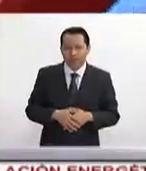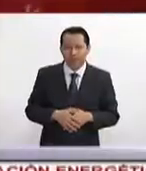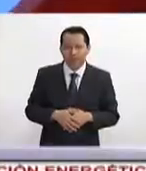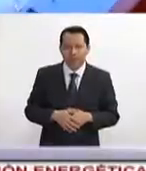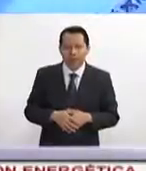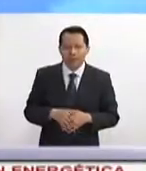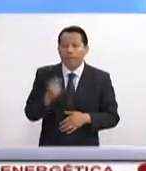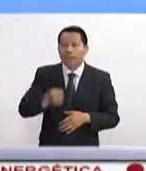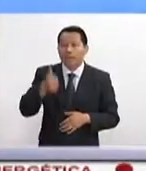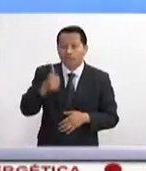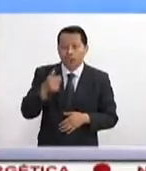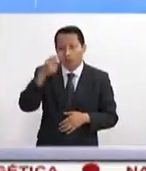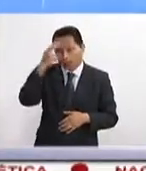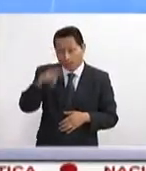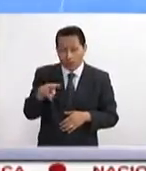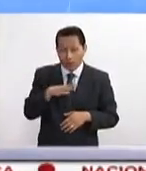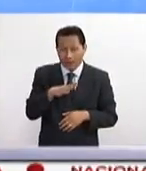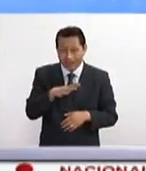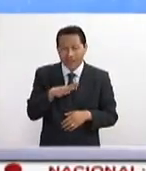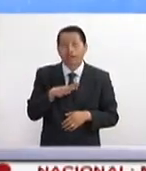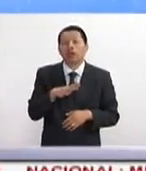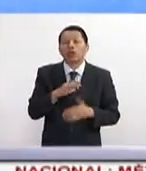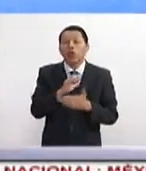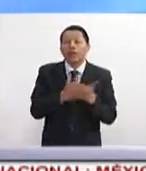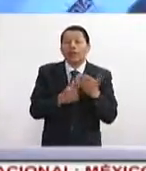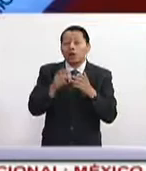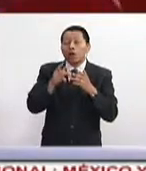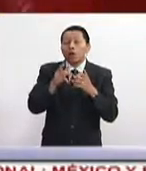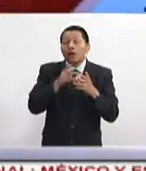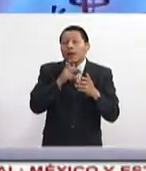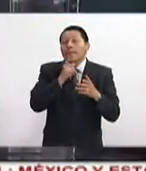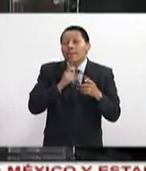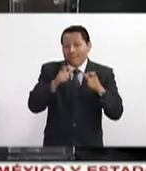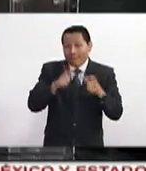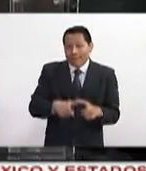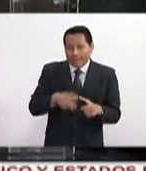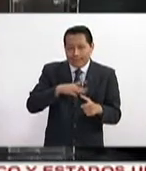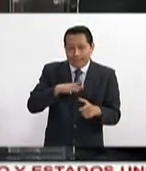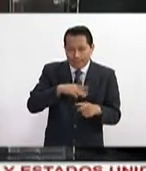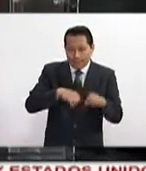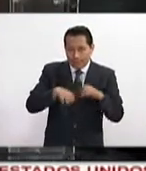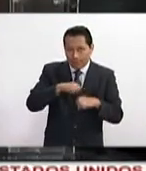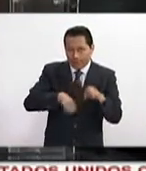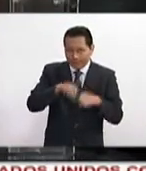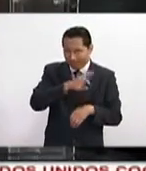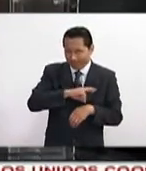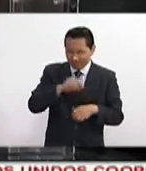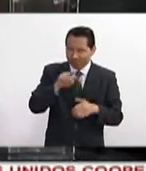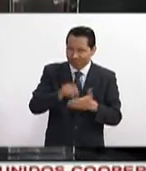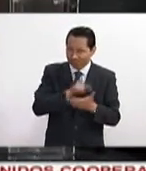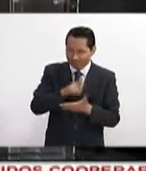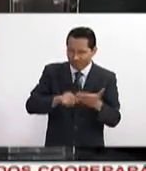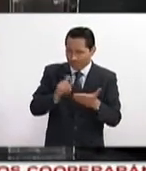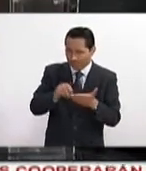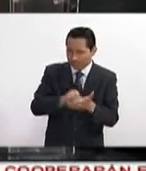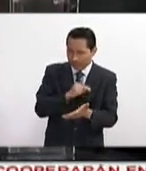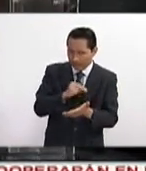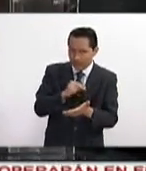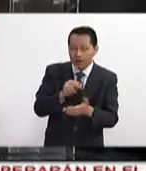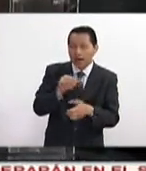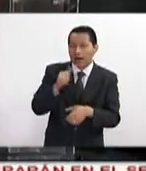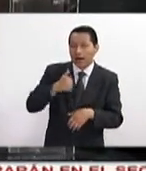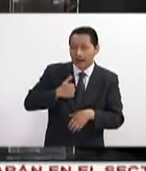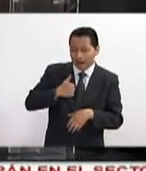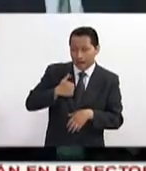Y por primera vez en México, un contrato petrolero a una empresa privada fue cancelado. Se trata del contrato firmado por la empresa